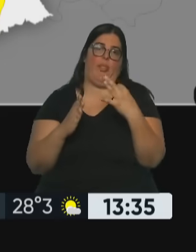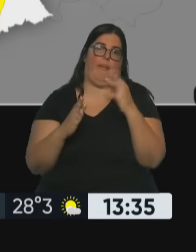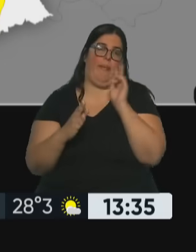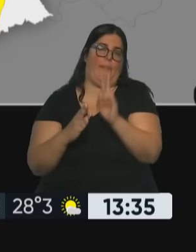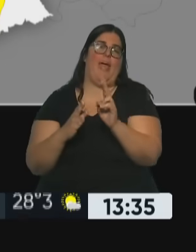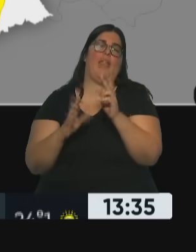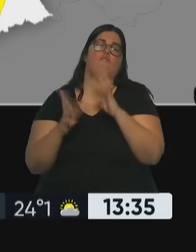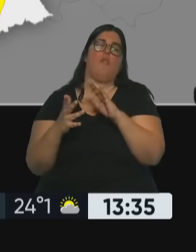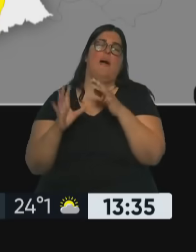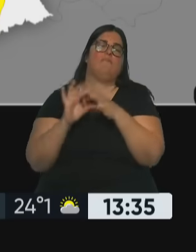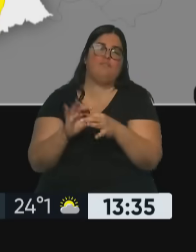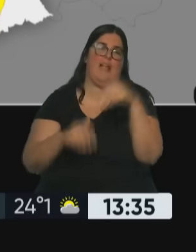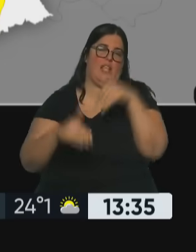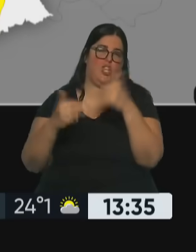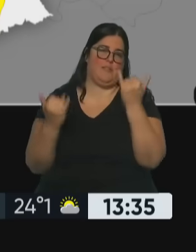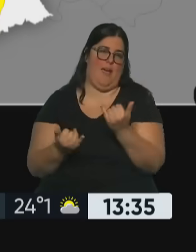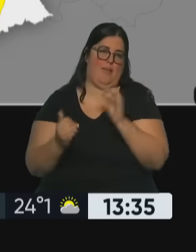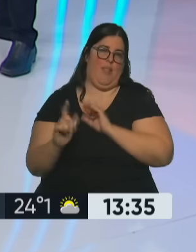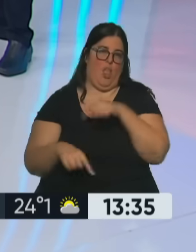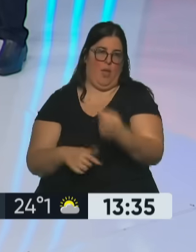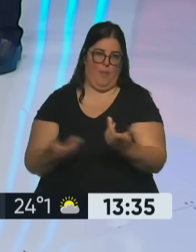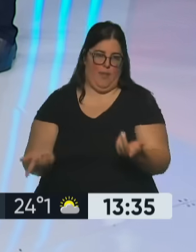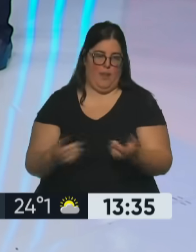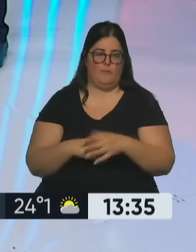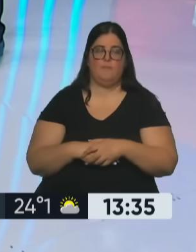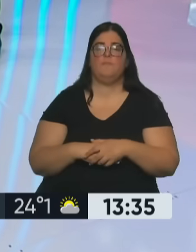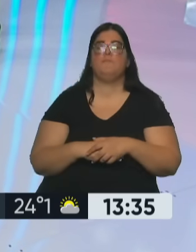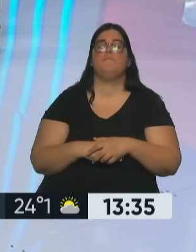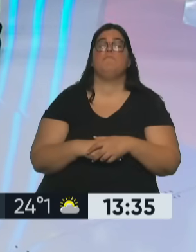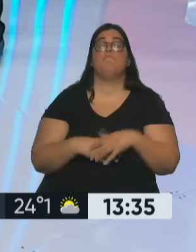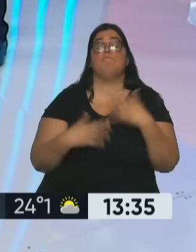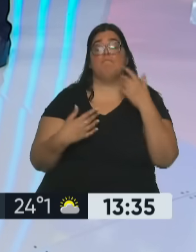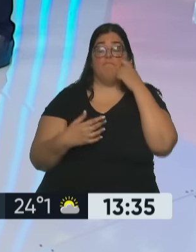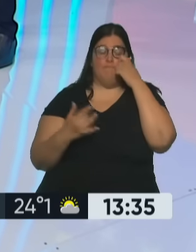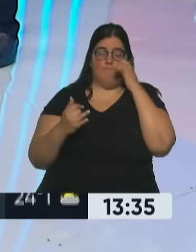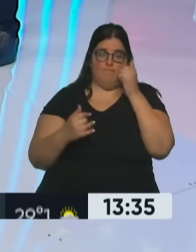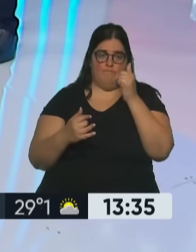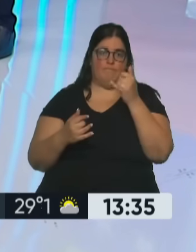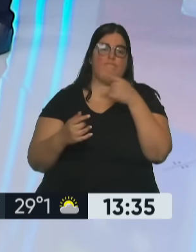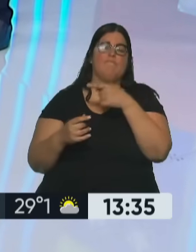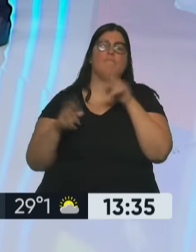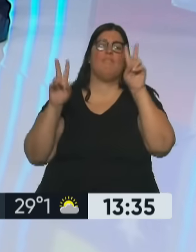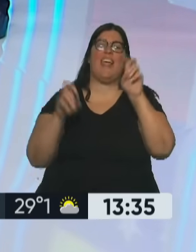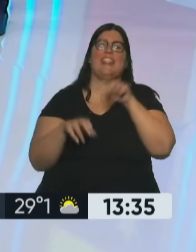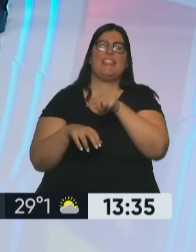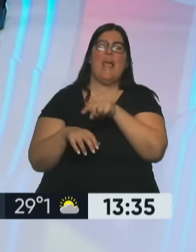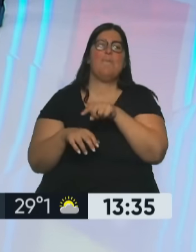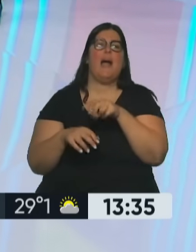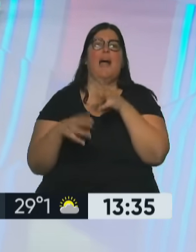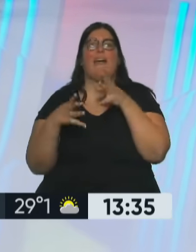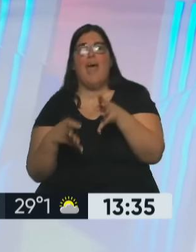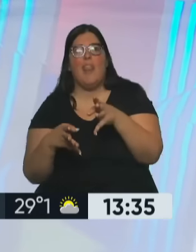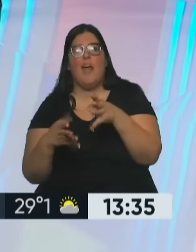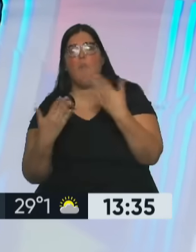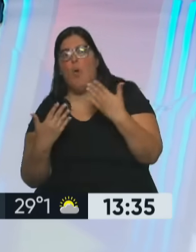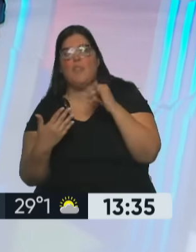modo electoral también de cara al 2024. Claro, Bien. bueno, el tema o sea, si es posible o no una guerra,